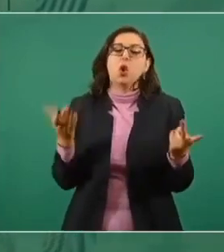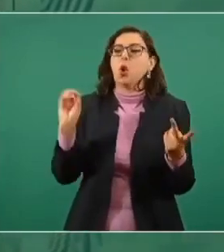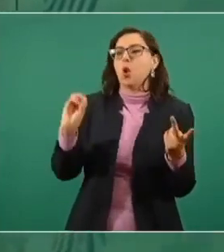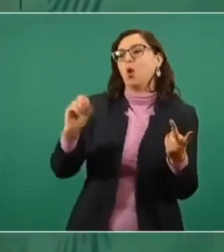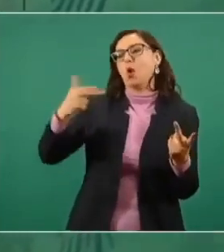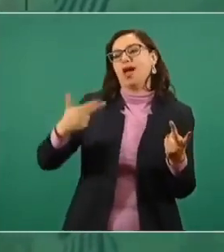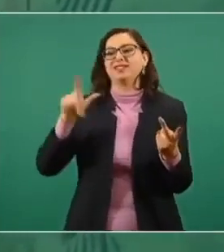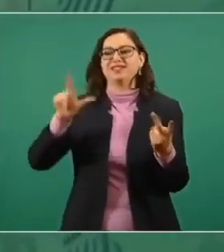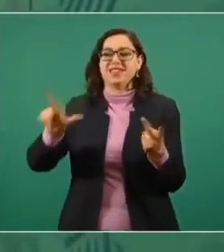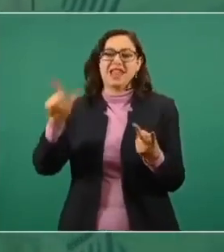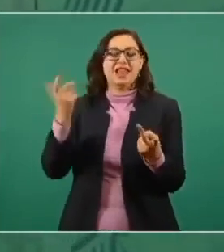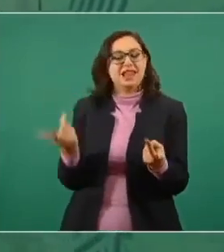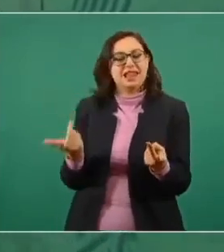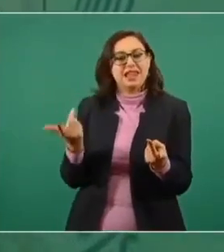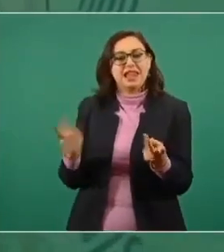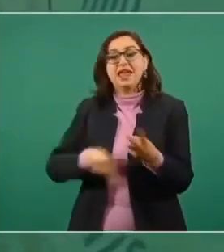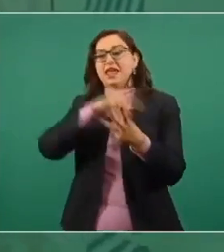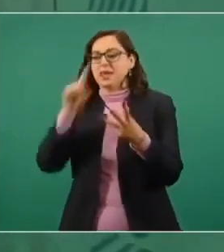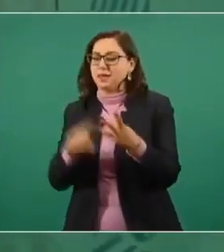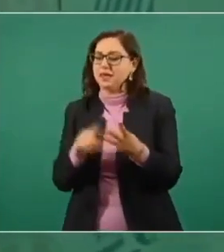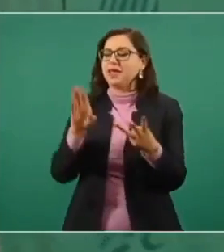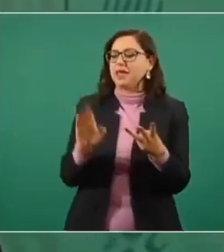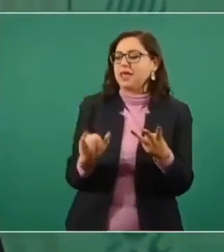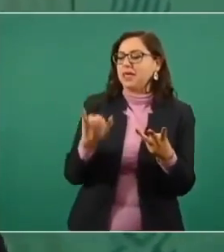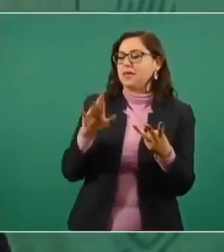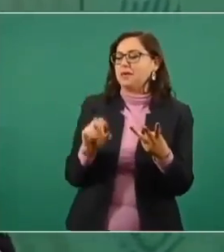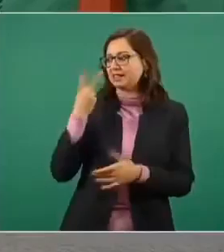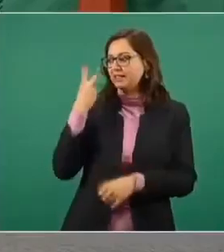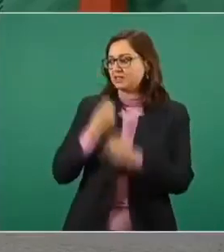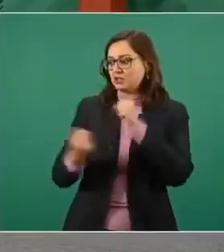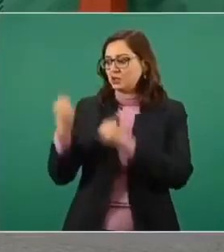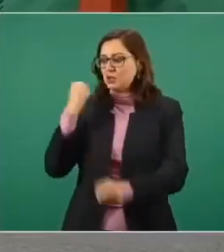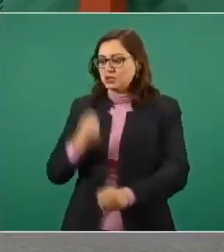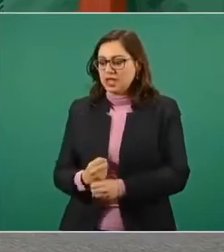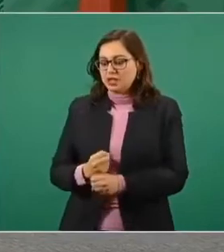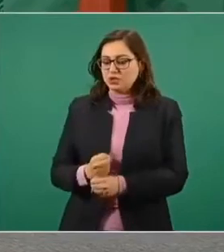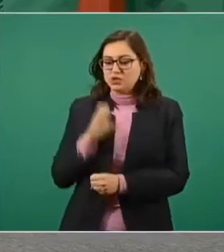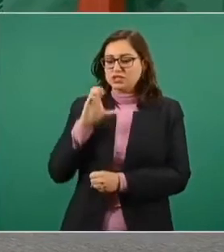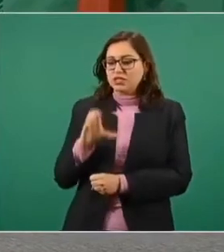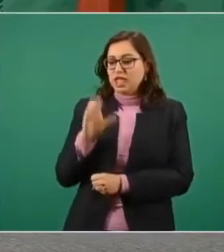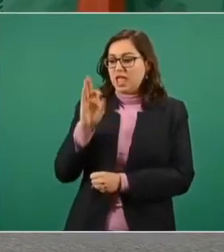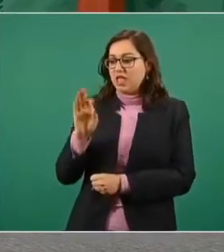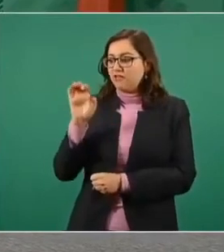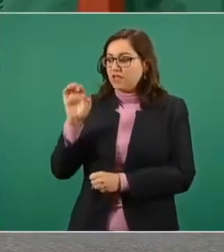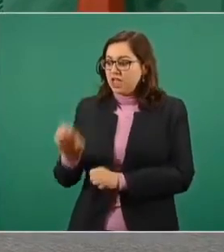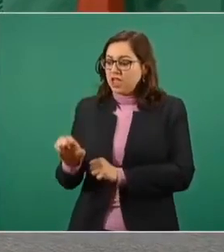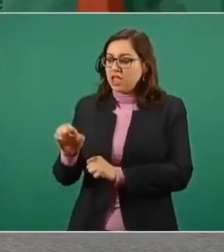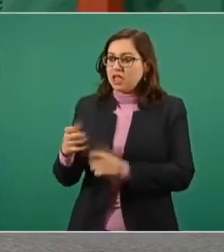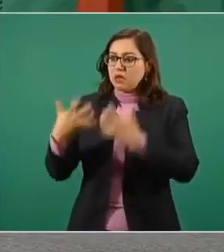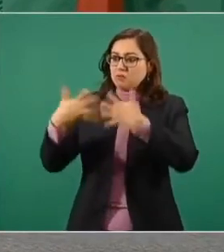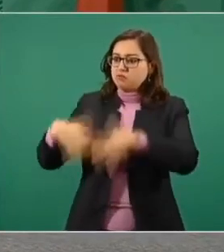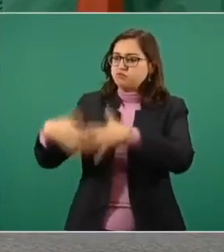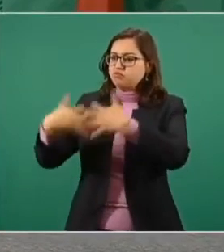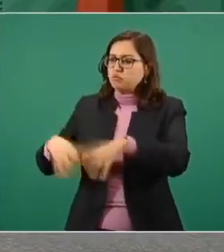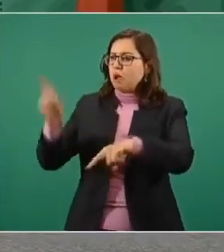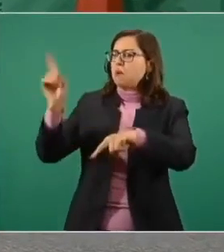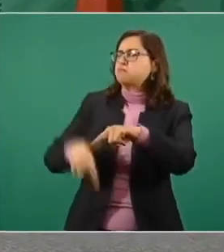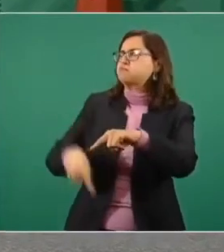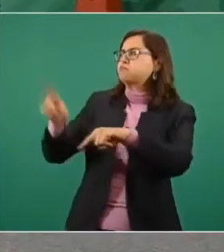y agréguenle Iberdrola y agréguenle muchísimas. El plan de estos tecnócratas